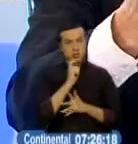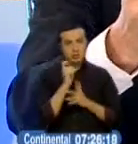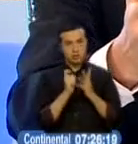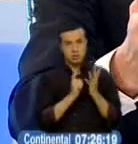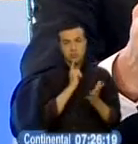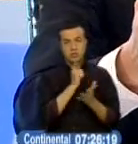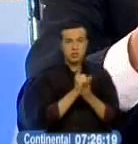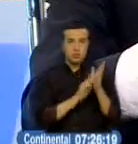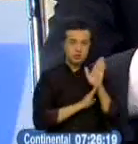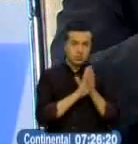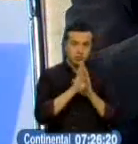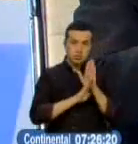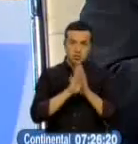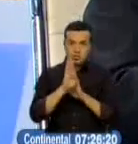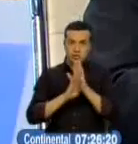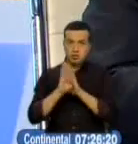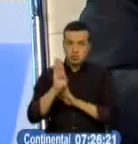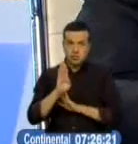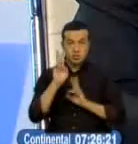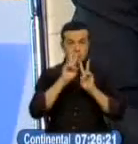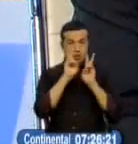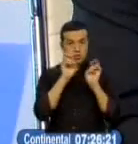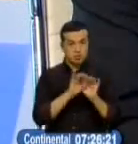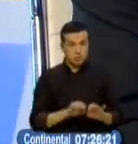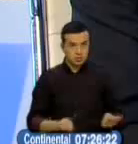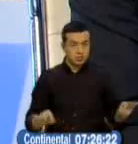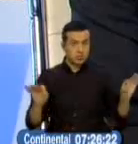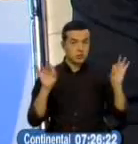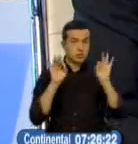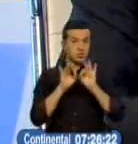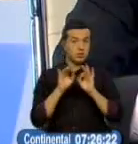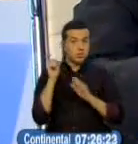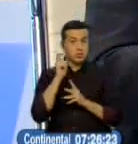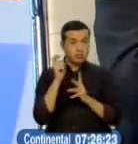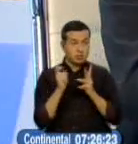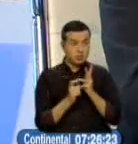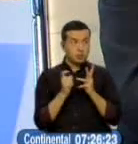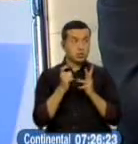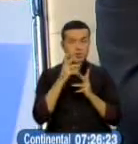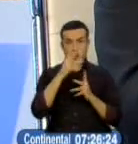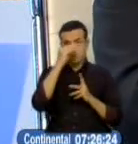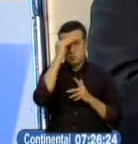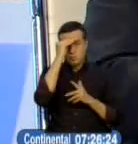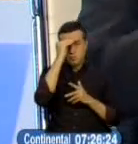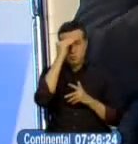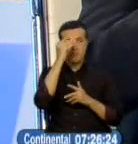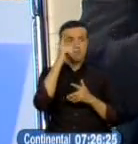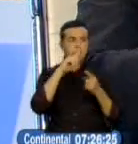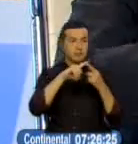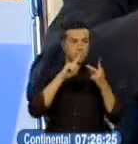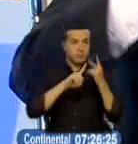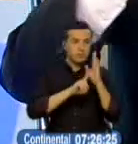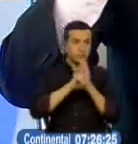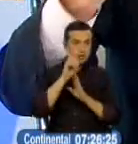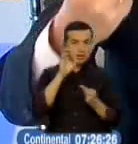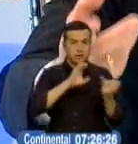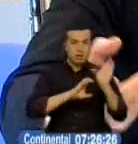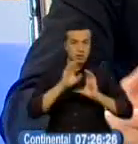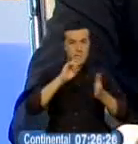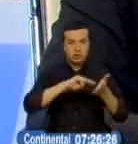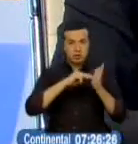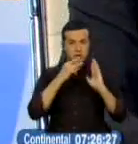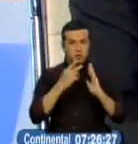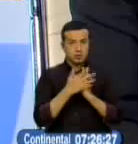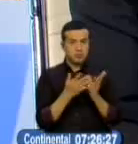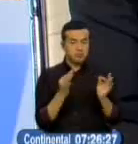necesidades de desarrollo, y ese es un tema importante, donde tiene que haber no solo el conocimiento, sino el desarrollo de la ciencia, de la